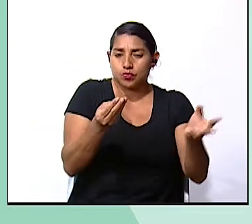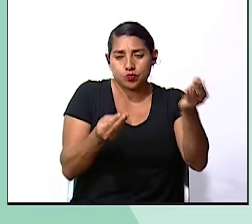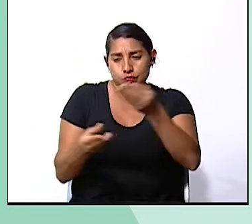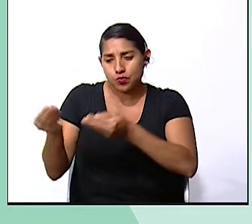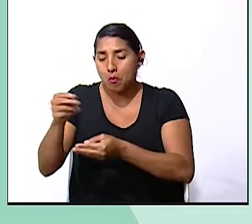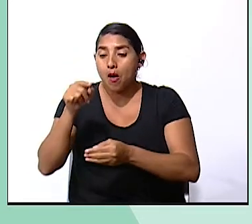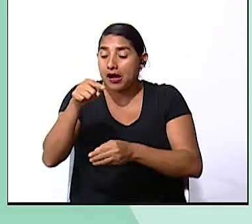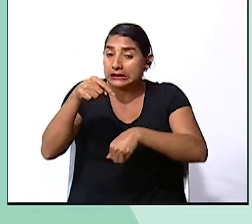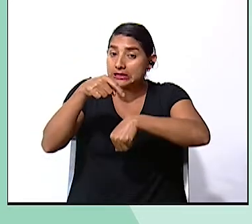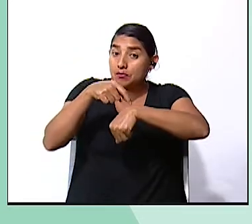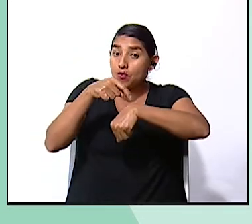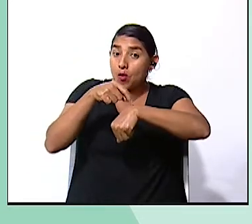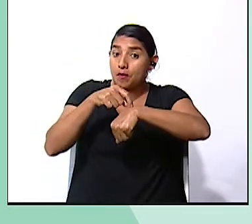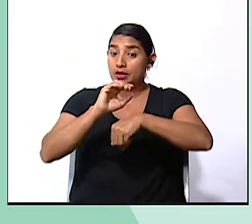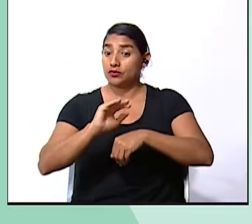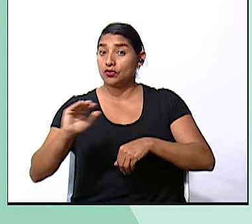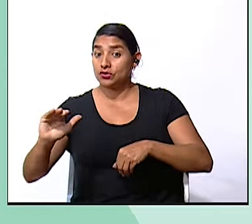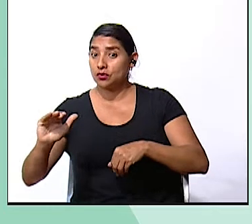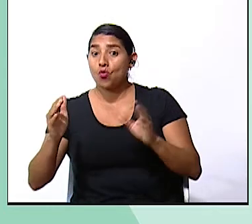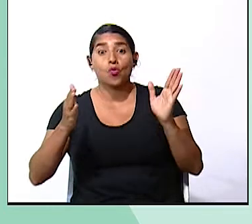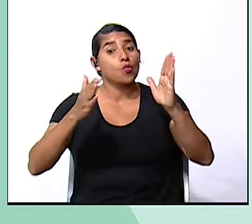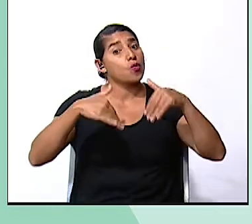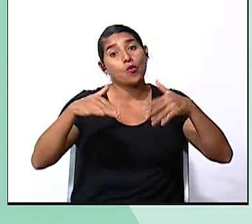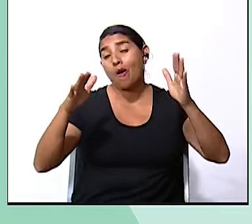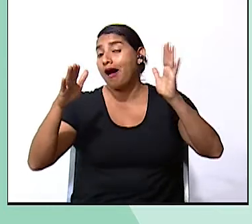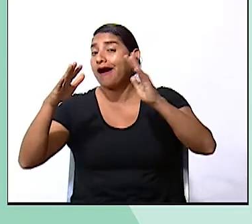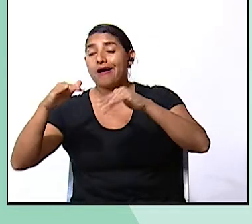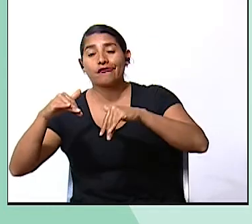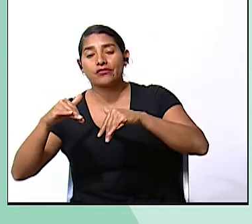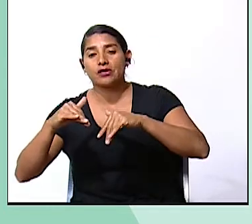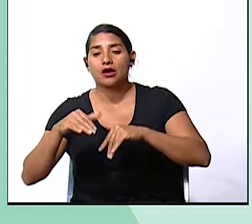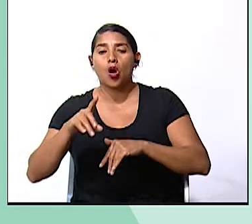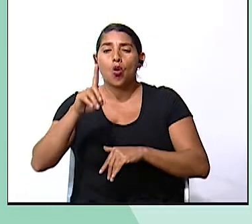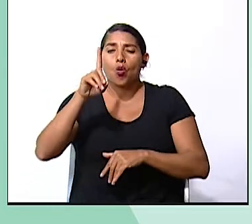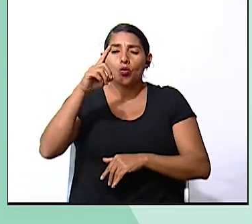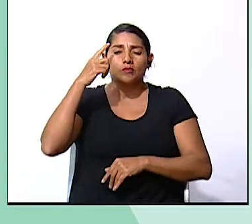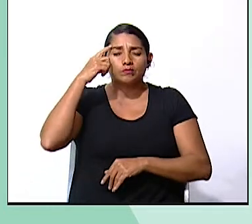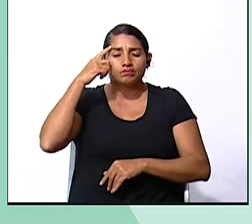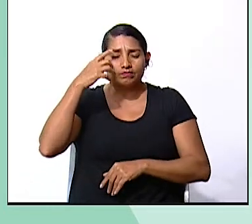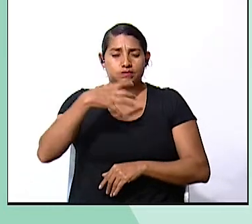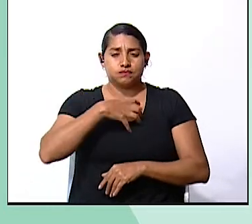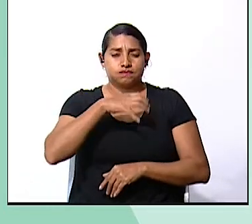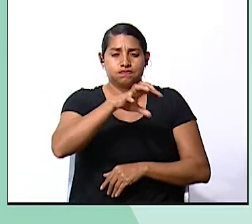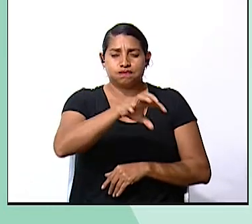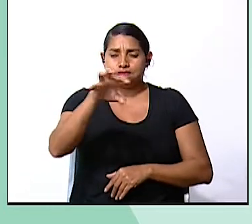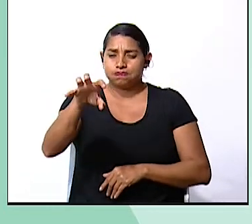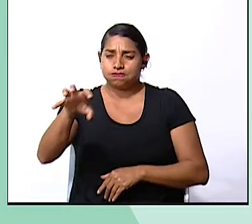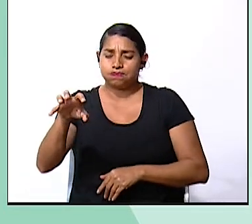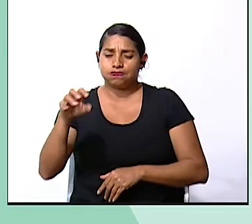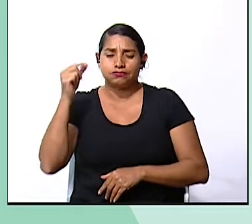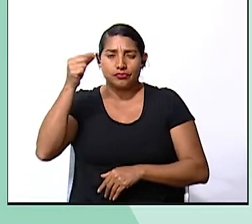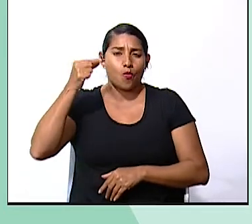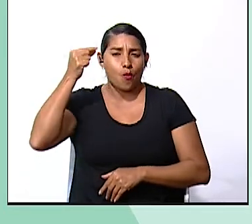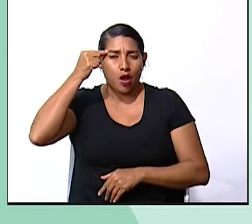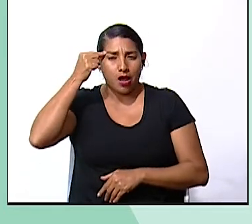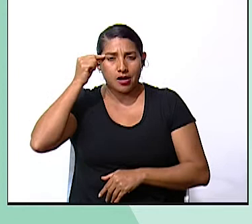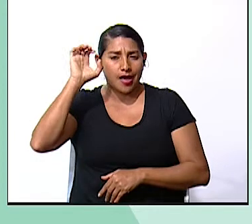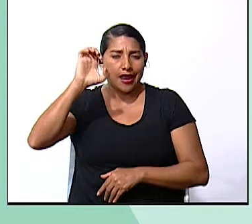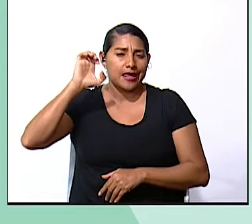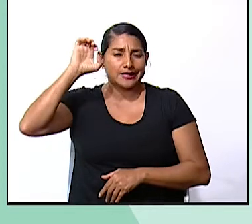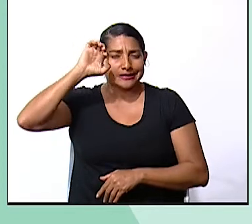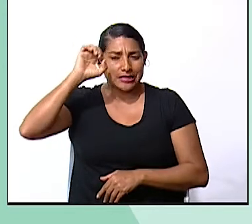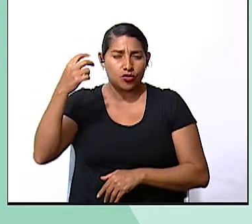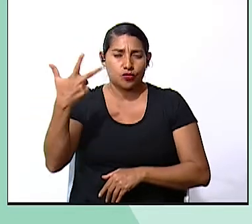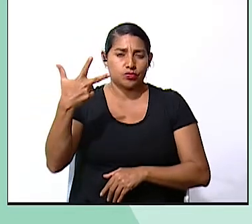ese momento, chicos y chicas, no había un sentido de pertenencia hacia el Estado. Era más